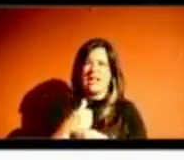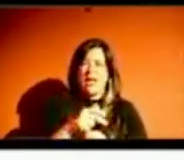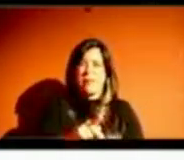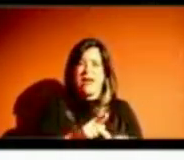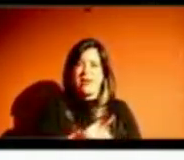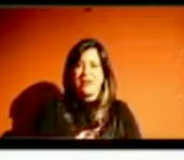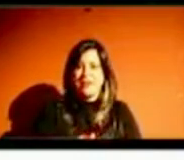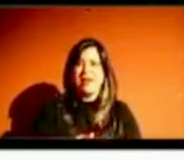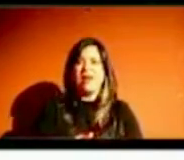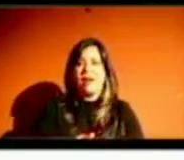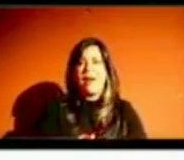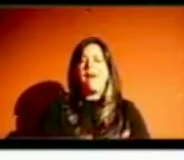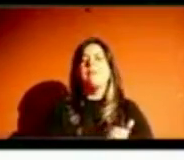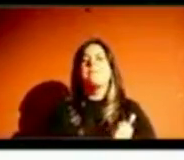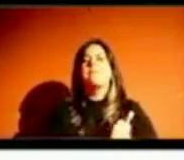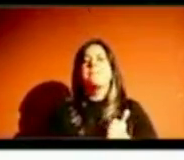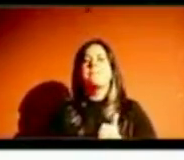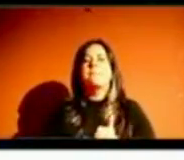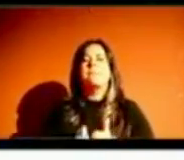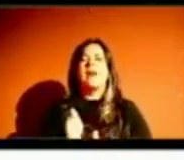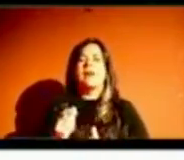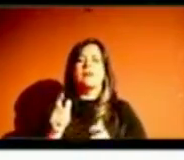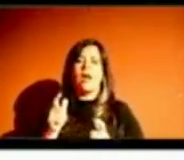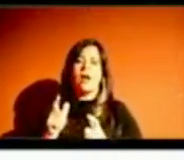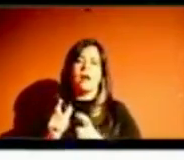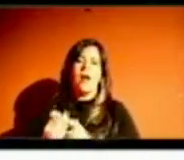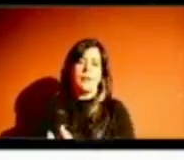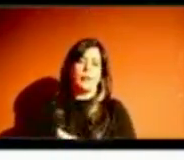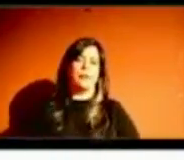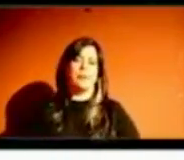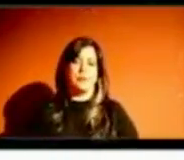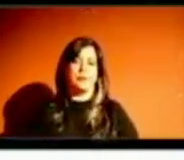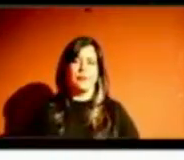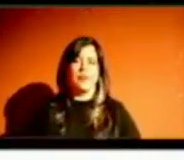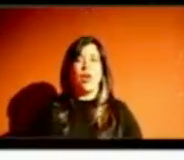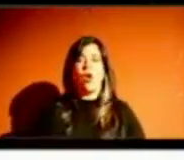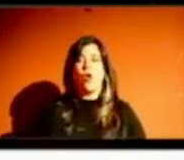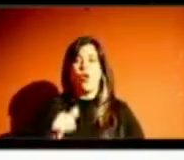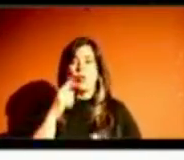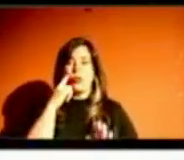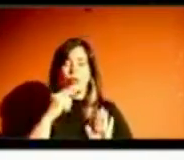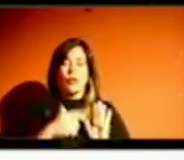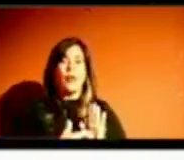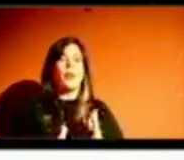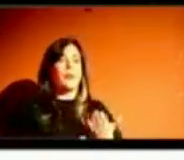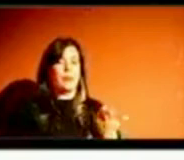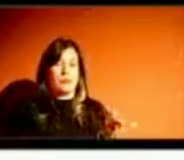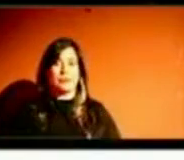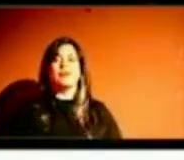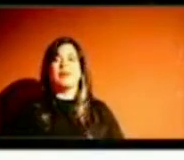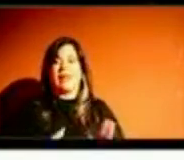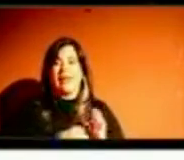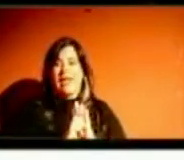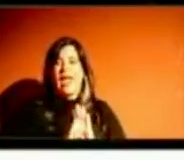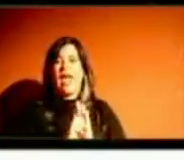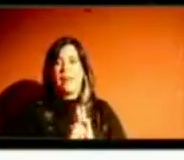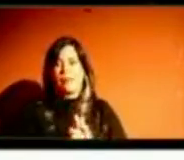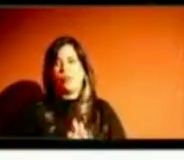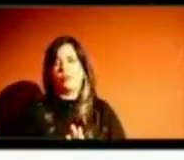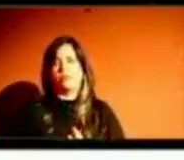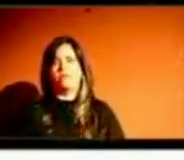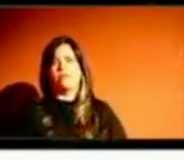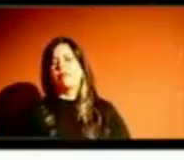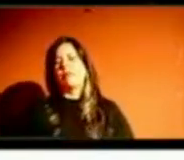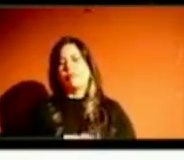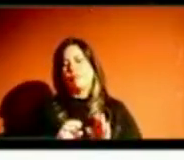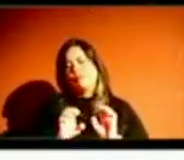sobre ingreso mucho más rápido. Otra cuenta que vemos también en este ejemplo que tenemos de Juan